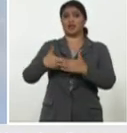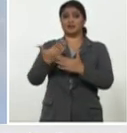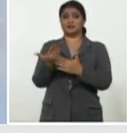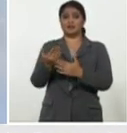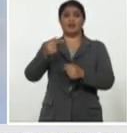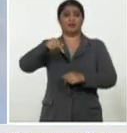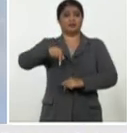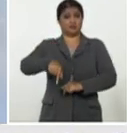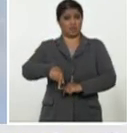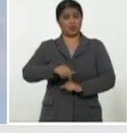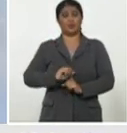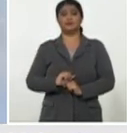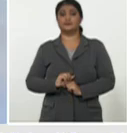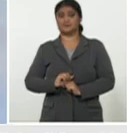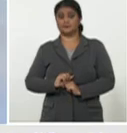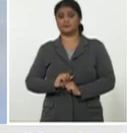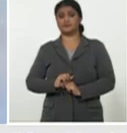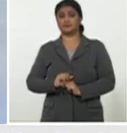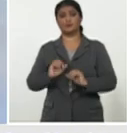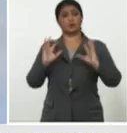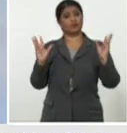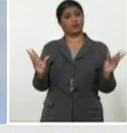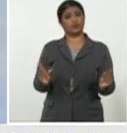con lo cual ya se suman